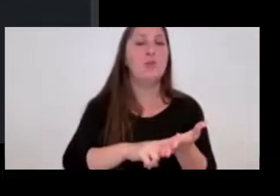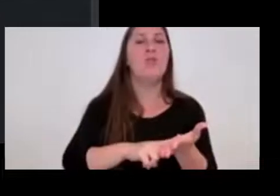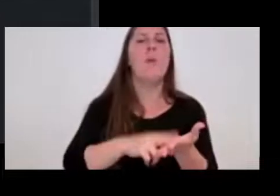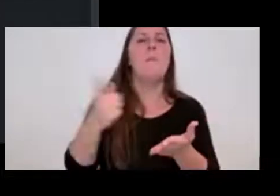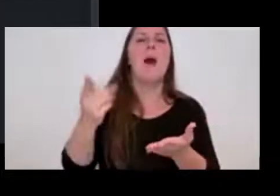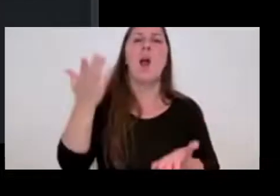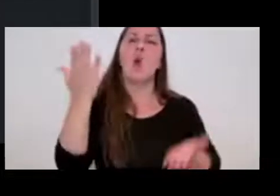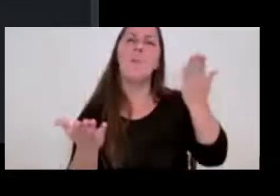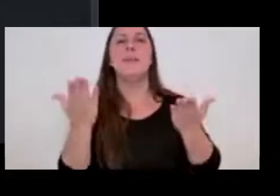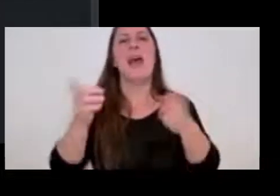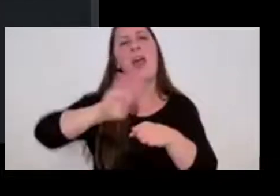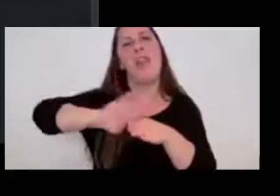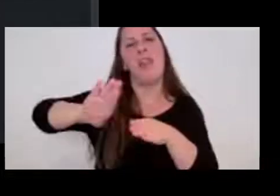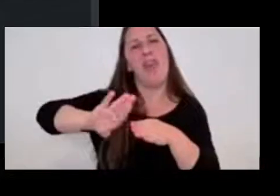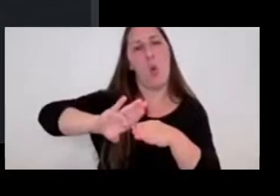con una deuda previsional, por ejemplo.